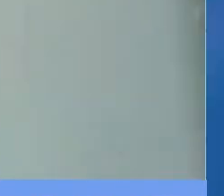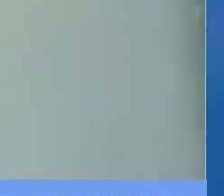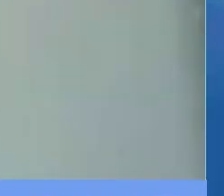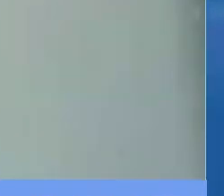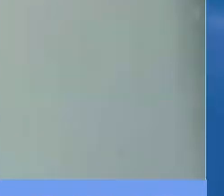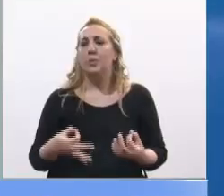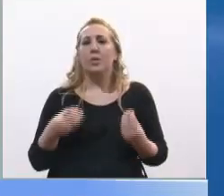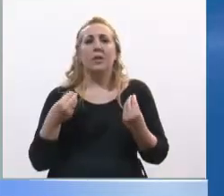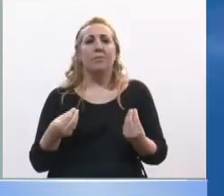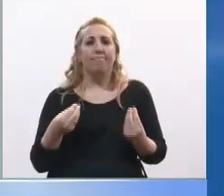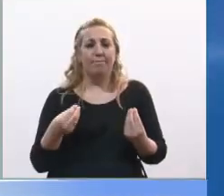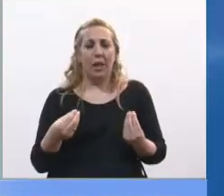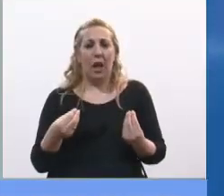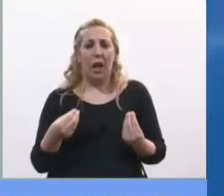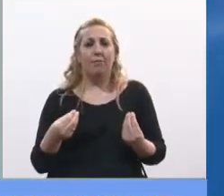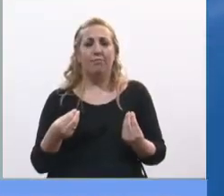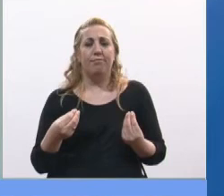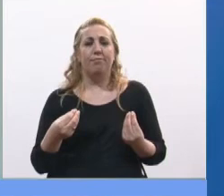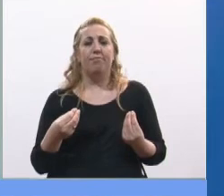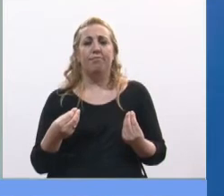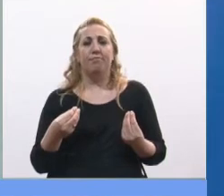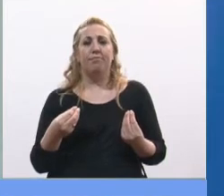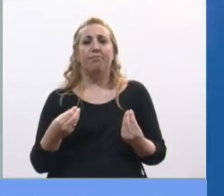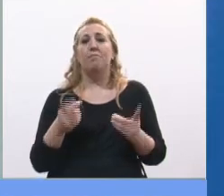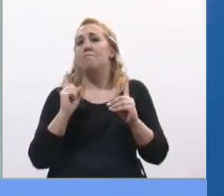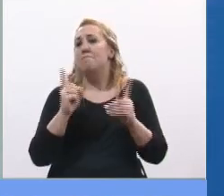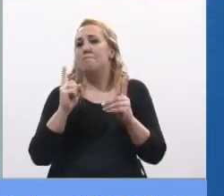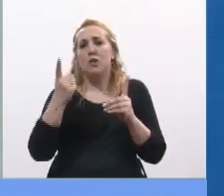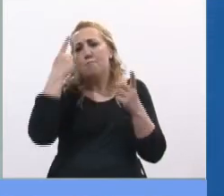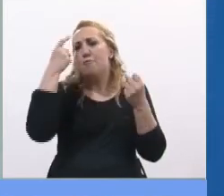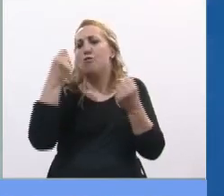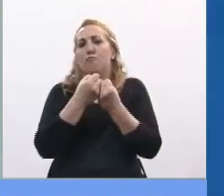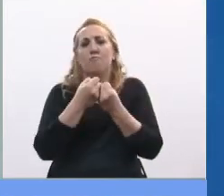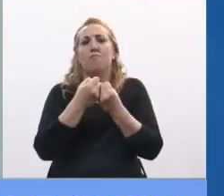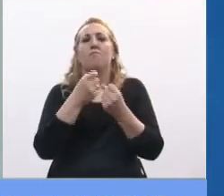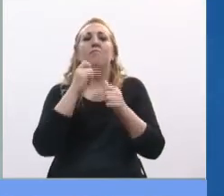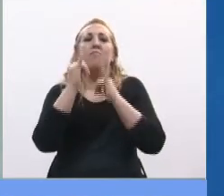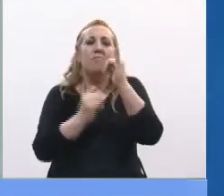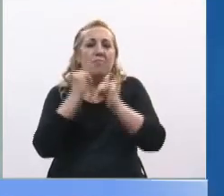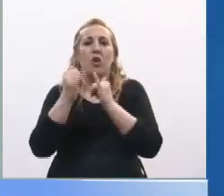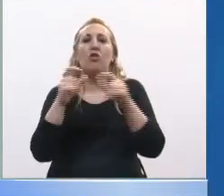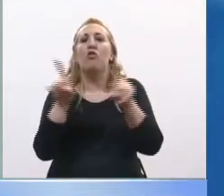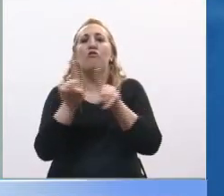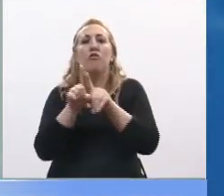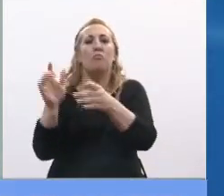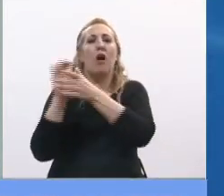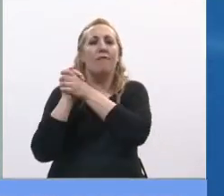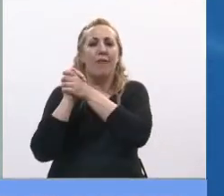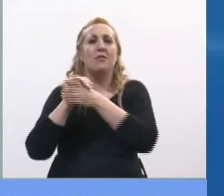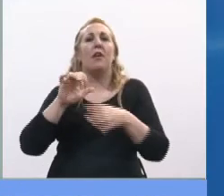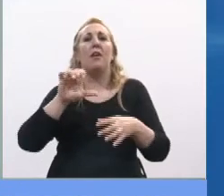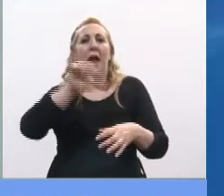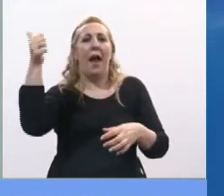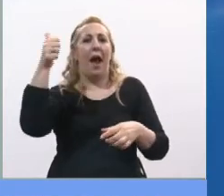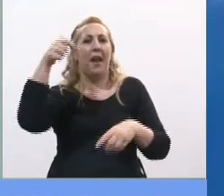definitiva, compartiendo los argumentos y lo que significó la figura del doctor Alfonsín como triunfador de